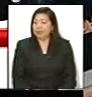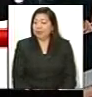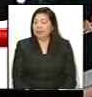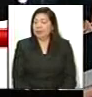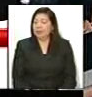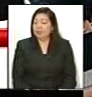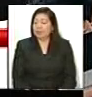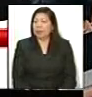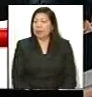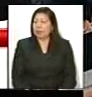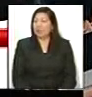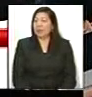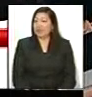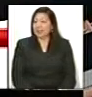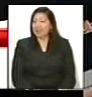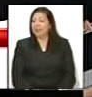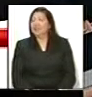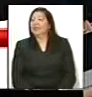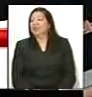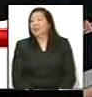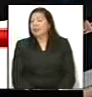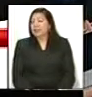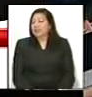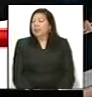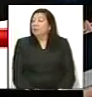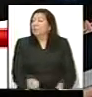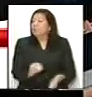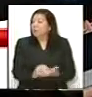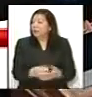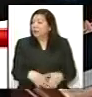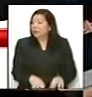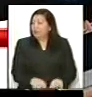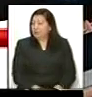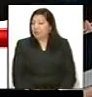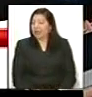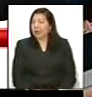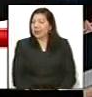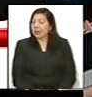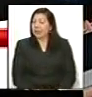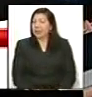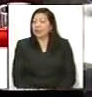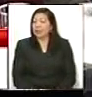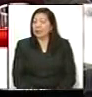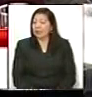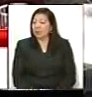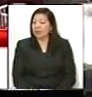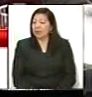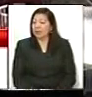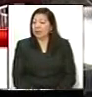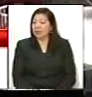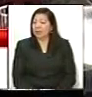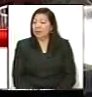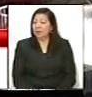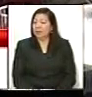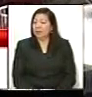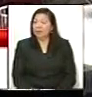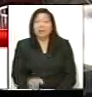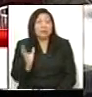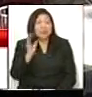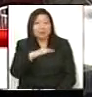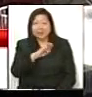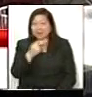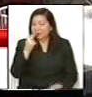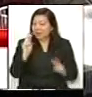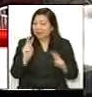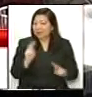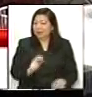No, sin género. Yo creo que es mucho más importante y trascendente que nos vea el presidente Vizcarra, es que escuchen los niños que están